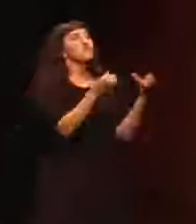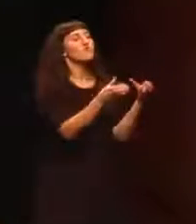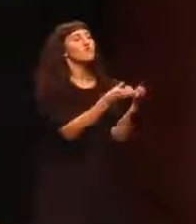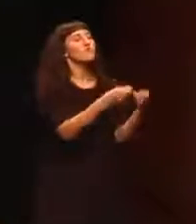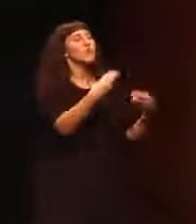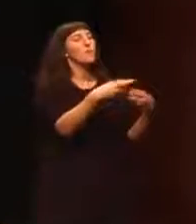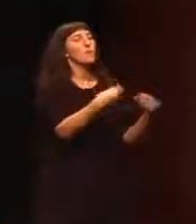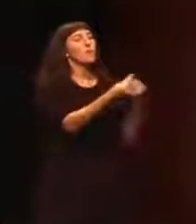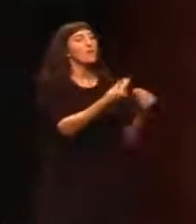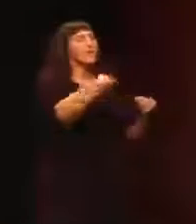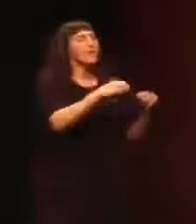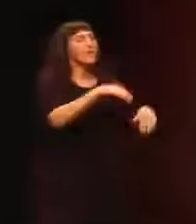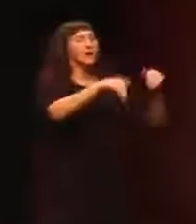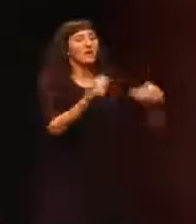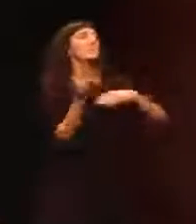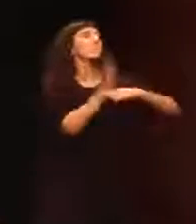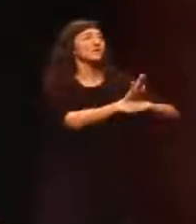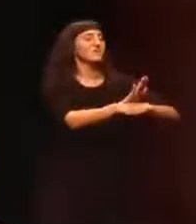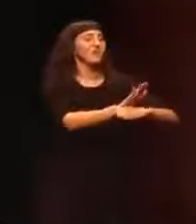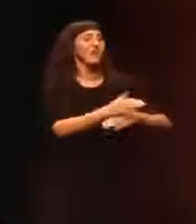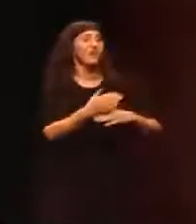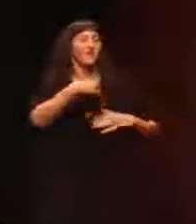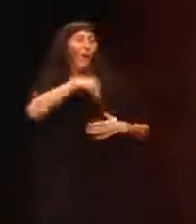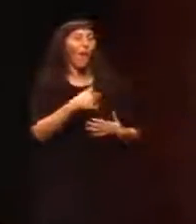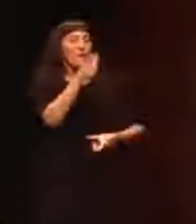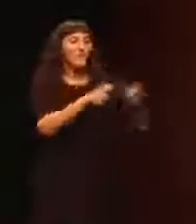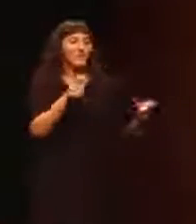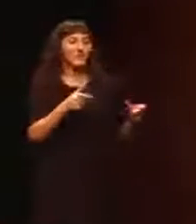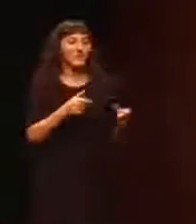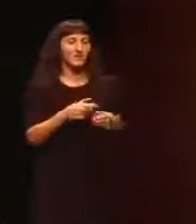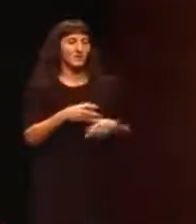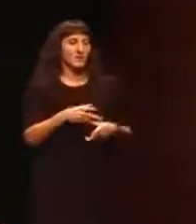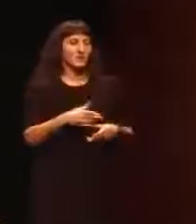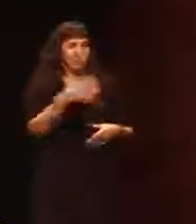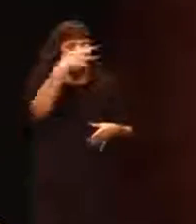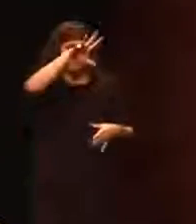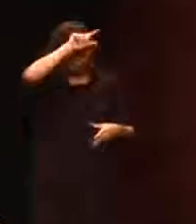político y presentaros a las elecciones. Hoy hay mucha gente que se arrepiente de habernos dicho